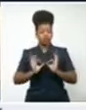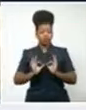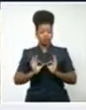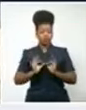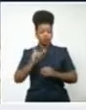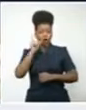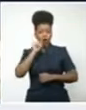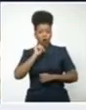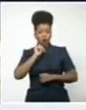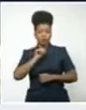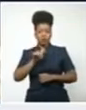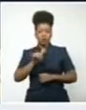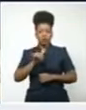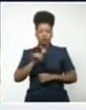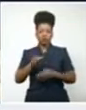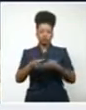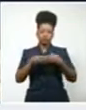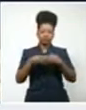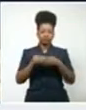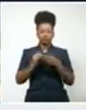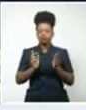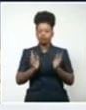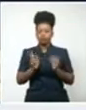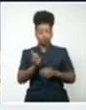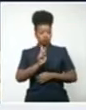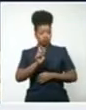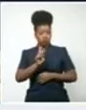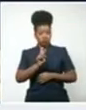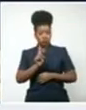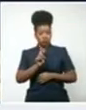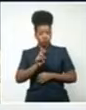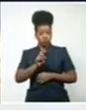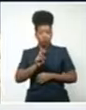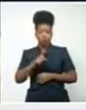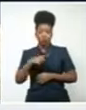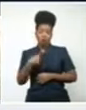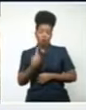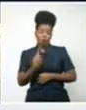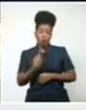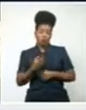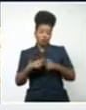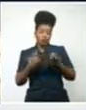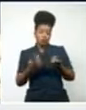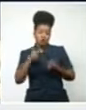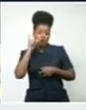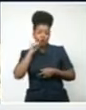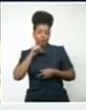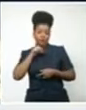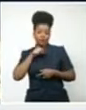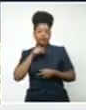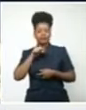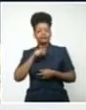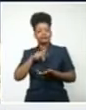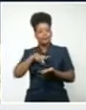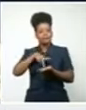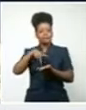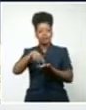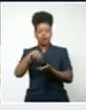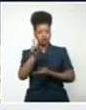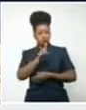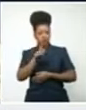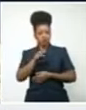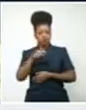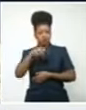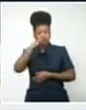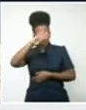más expuestos, porque caminemos más que las mujeres, porque en nuestro país la igualdad de género pues hace